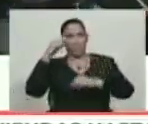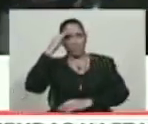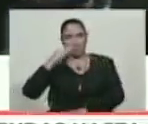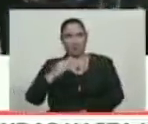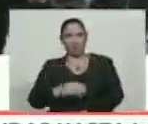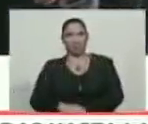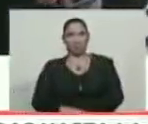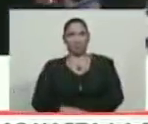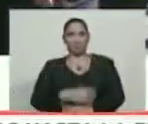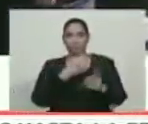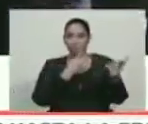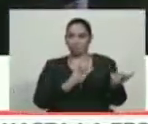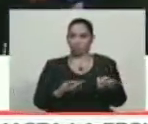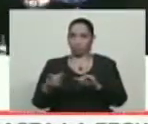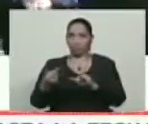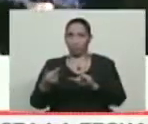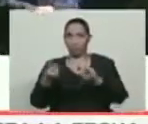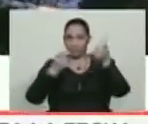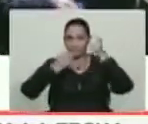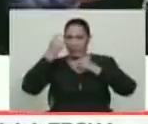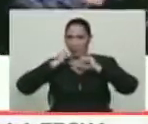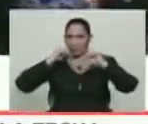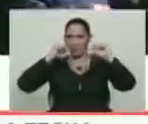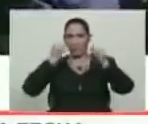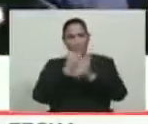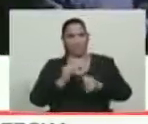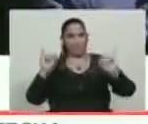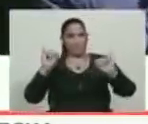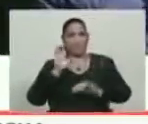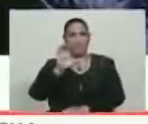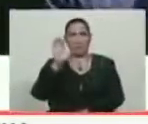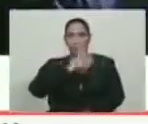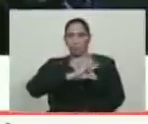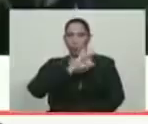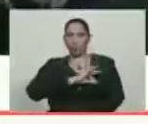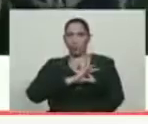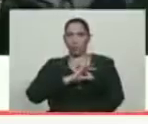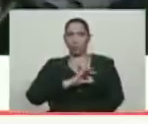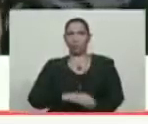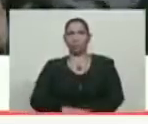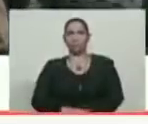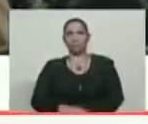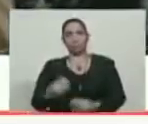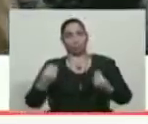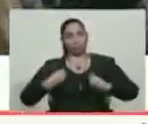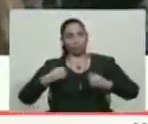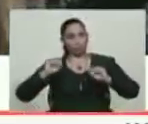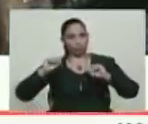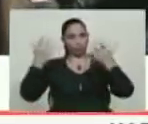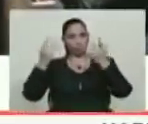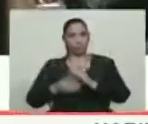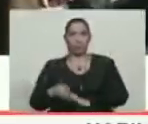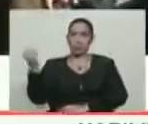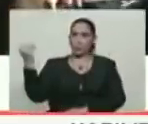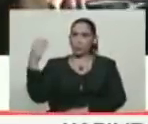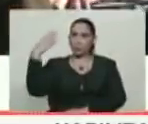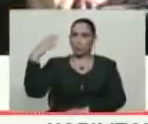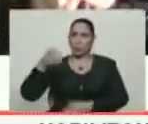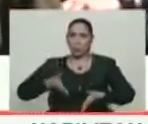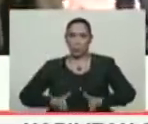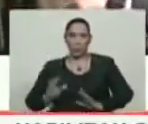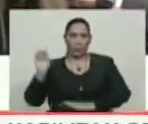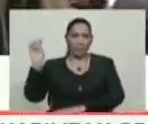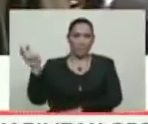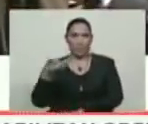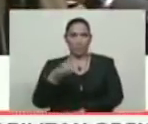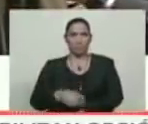Le reciben. ¿Sabes, vive? Patria sigue. Independencia y patria socialista. Viviremos y venceremos. El sol de Venezuela nace en el